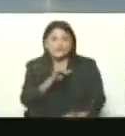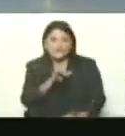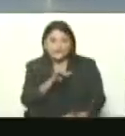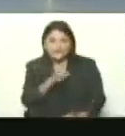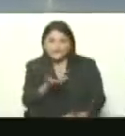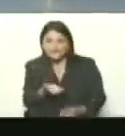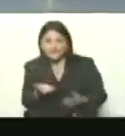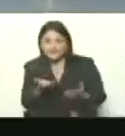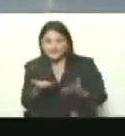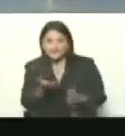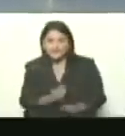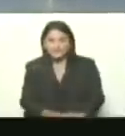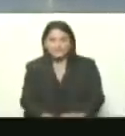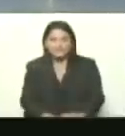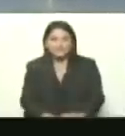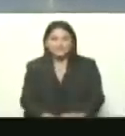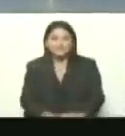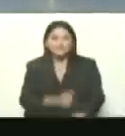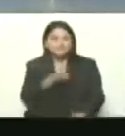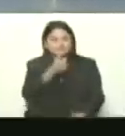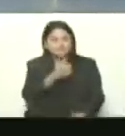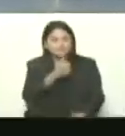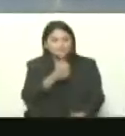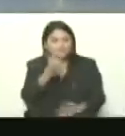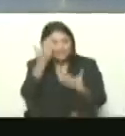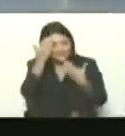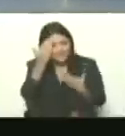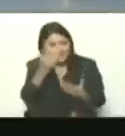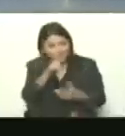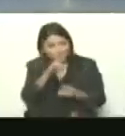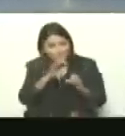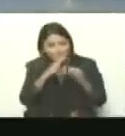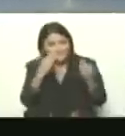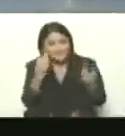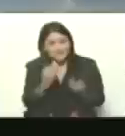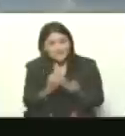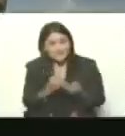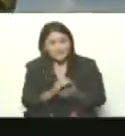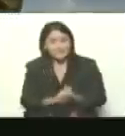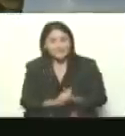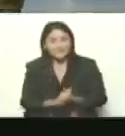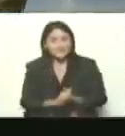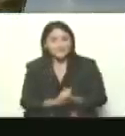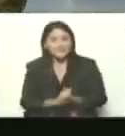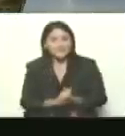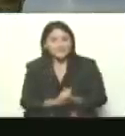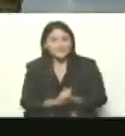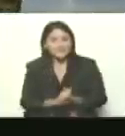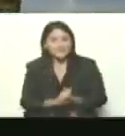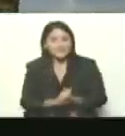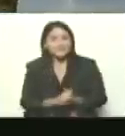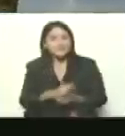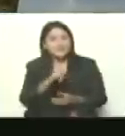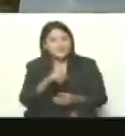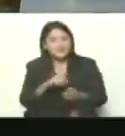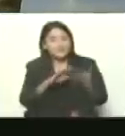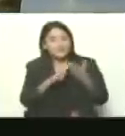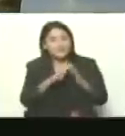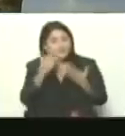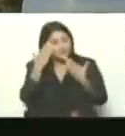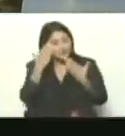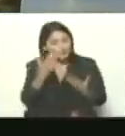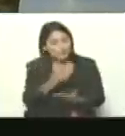¿verdad? Está bien. Dale un saludo a toda tu familia y le das un saludo a toda la comunidad.